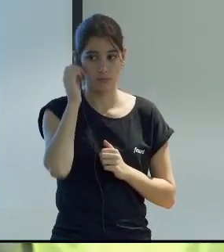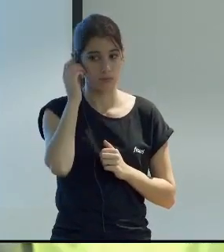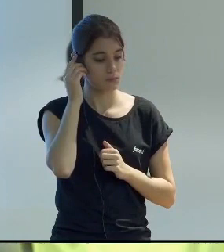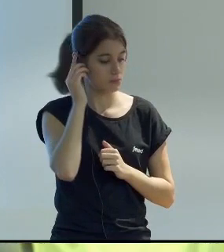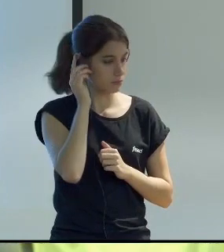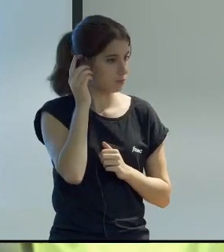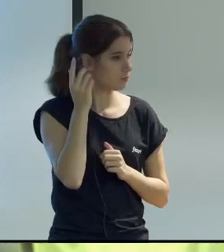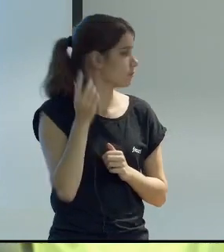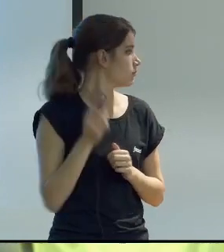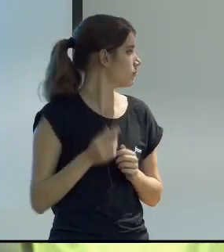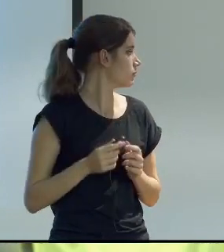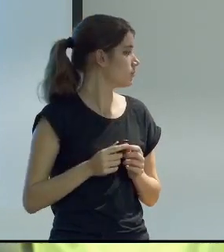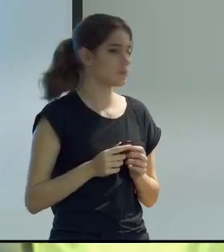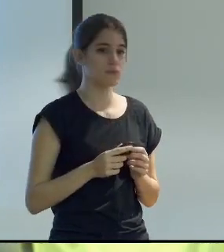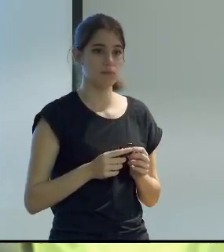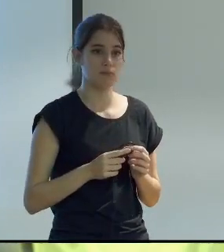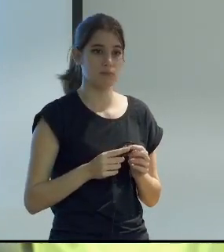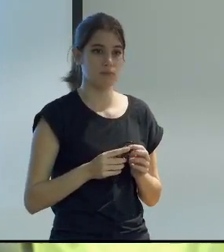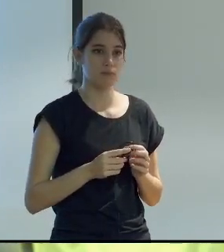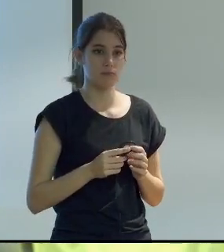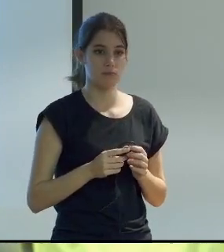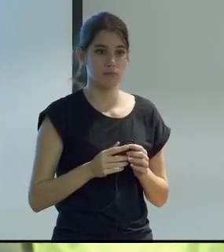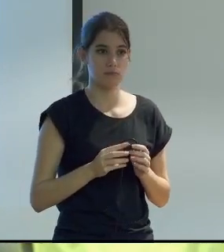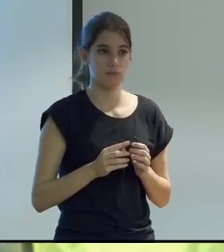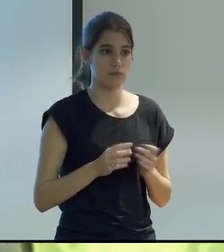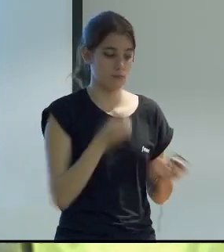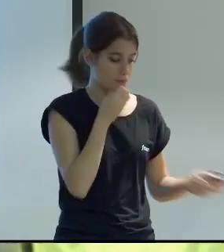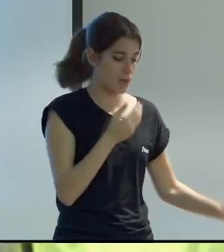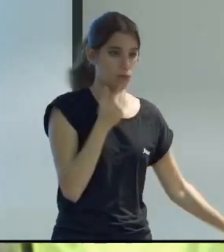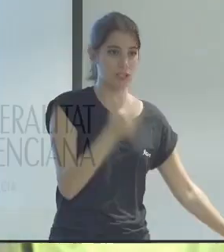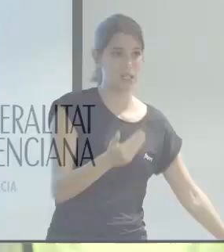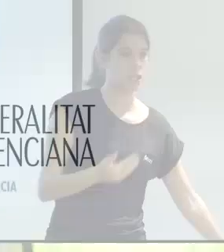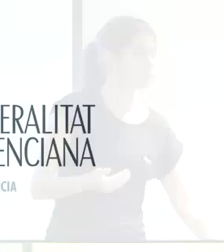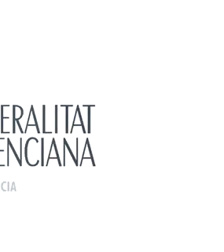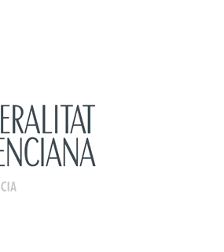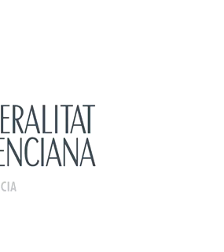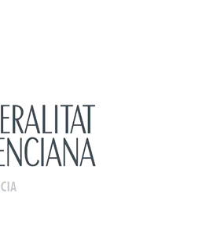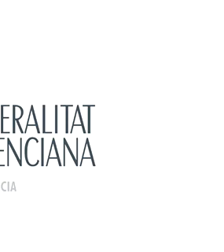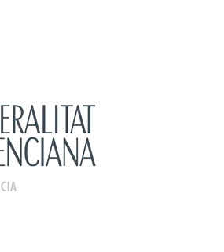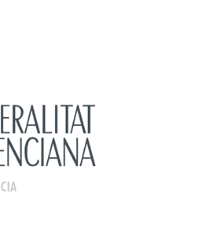Bien, muchas gracias, Nadia.